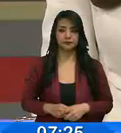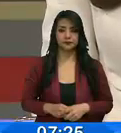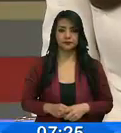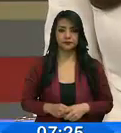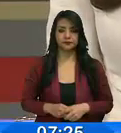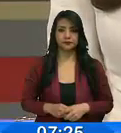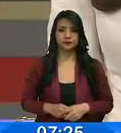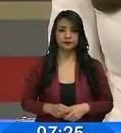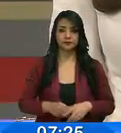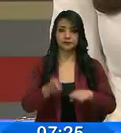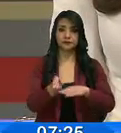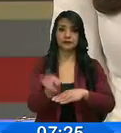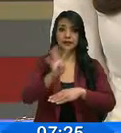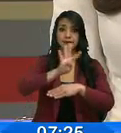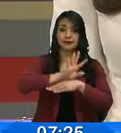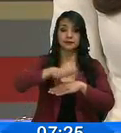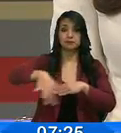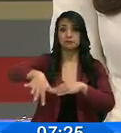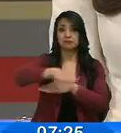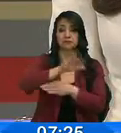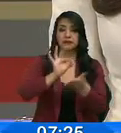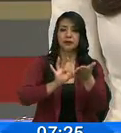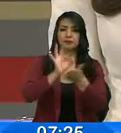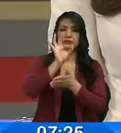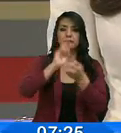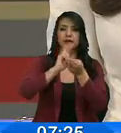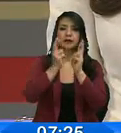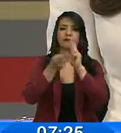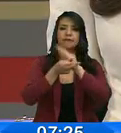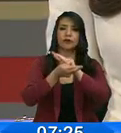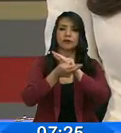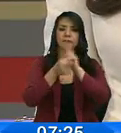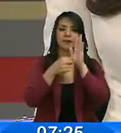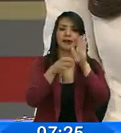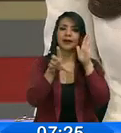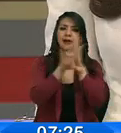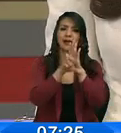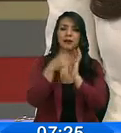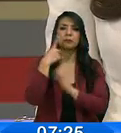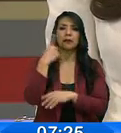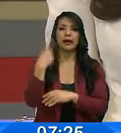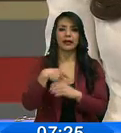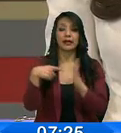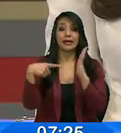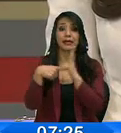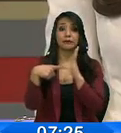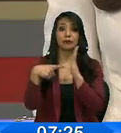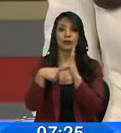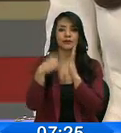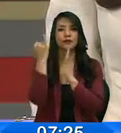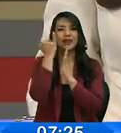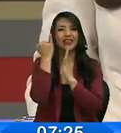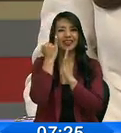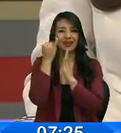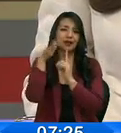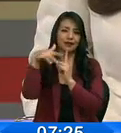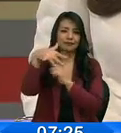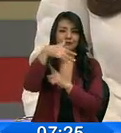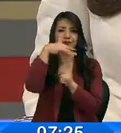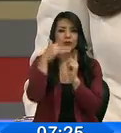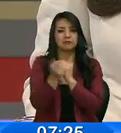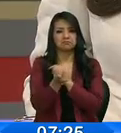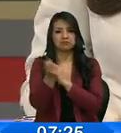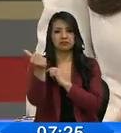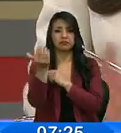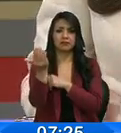Y desde la Asamblea se busca aprobar una reforma legal para revisar o eliminar el impuesto llamado verde. Durante los últimos días